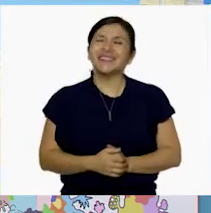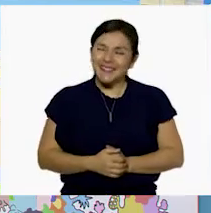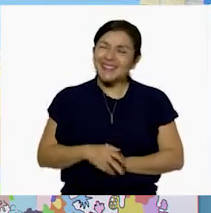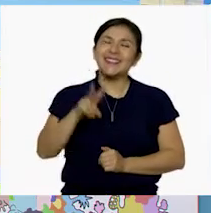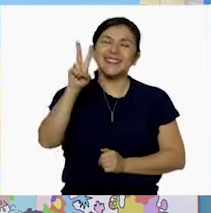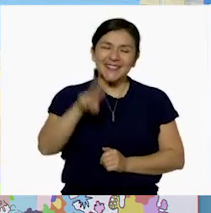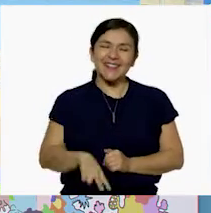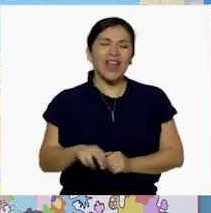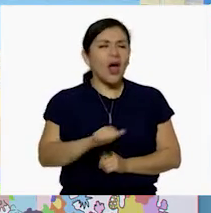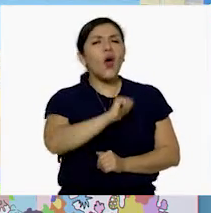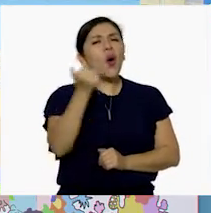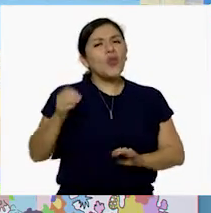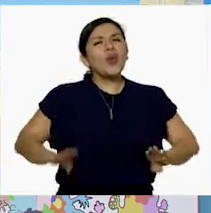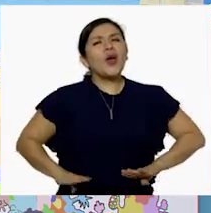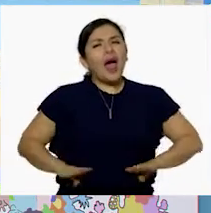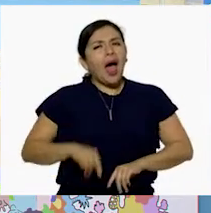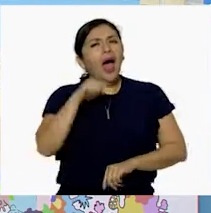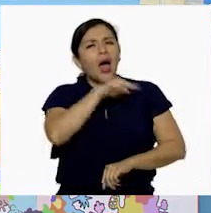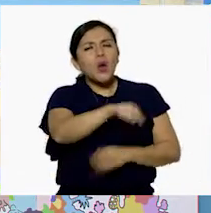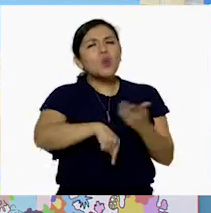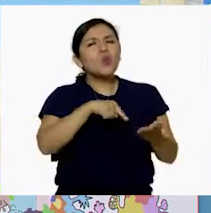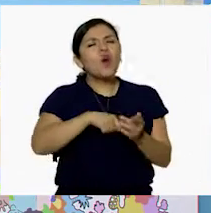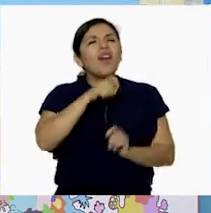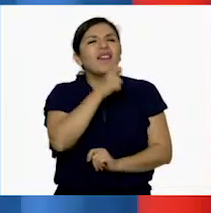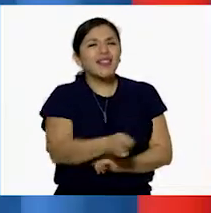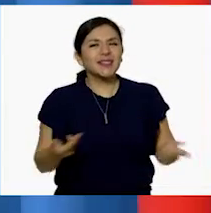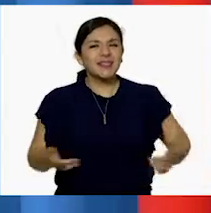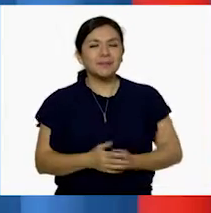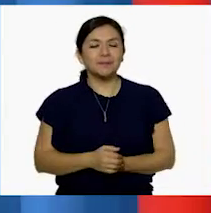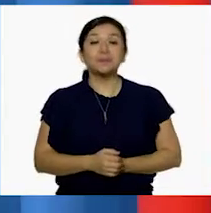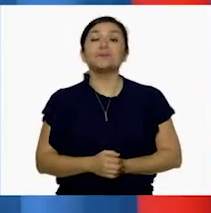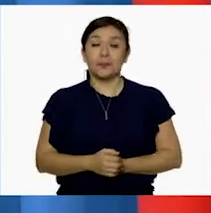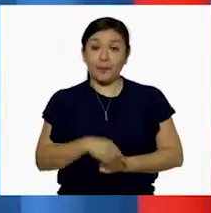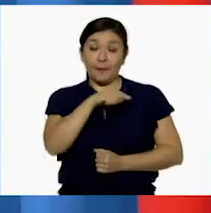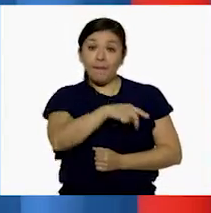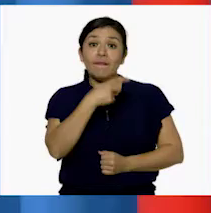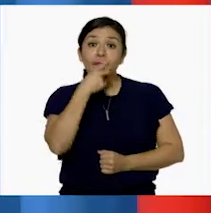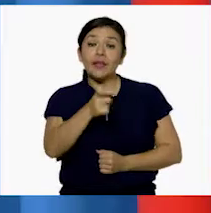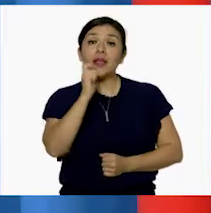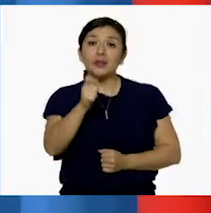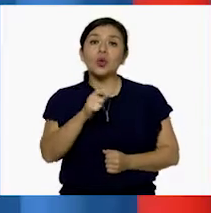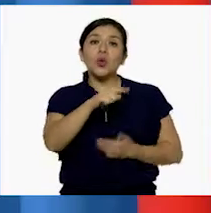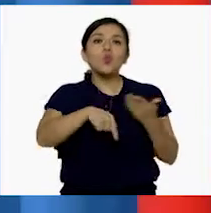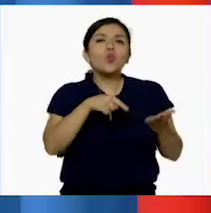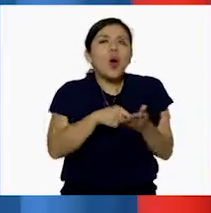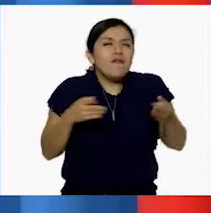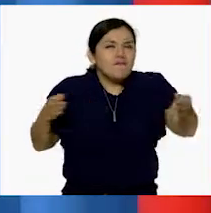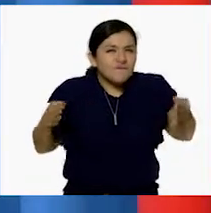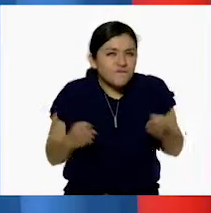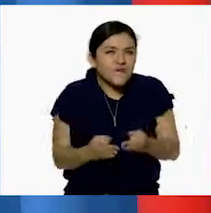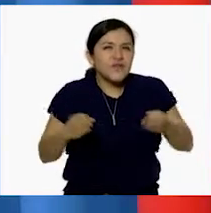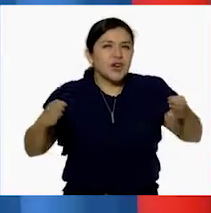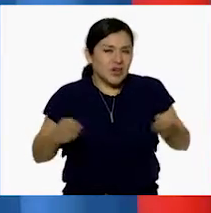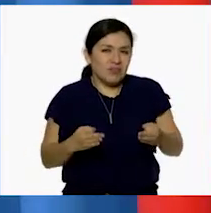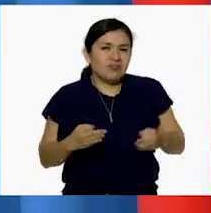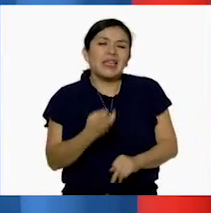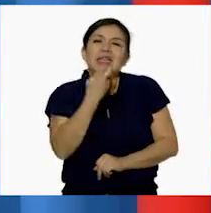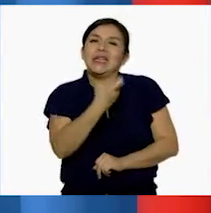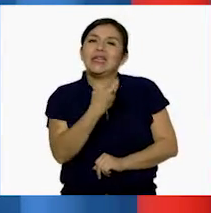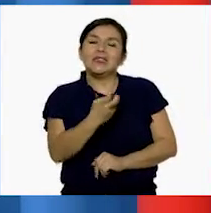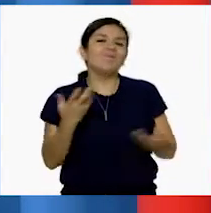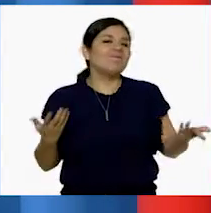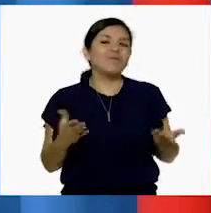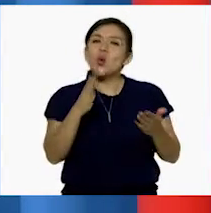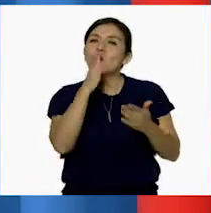otras características posee el lugar del cuento? Se explica que se trata de un sitio frío y que por esa razón